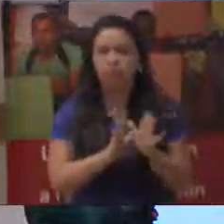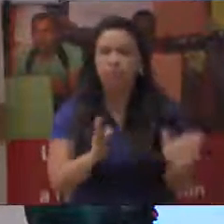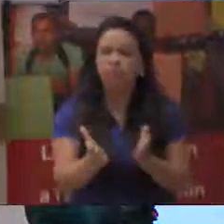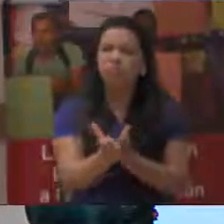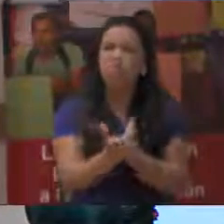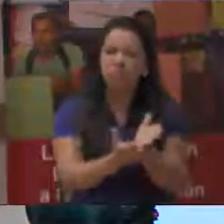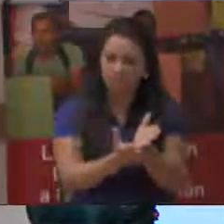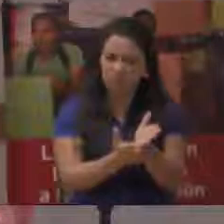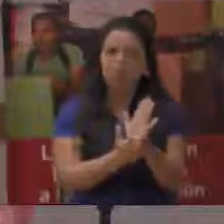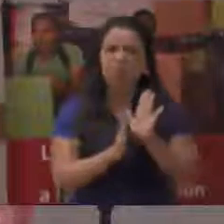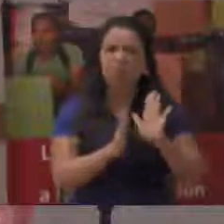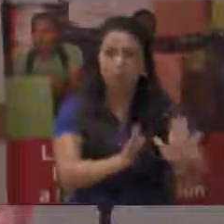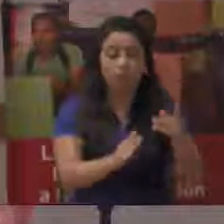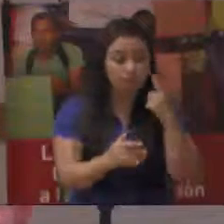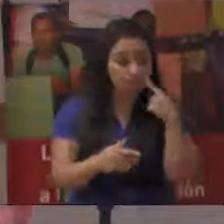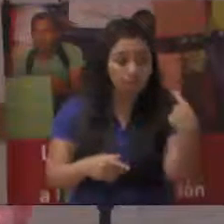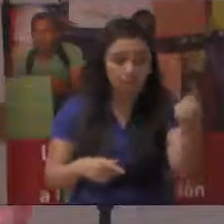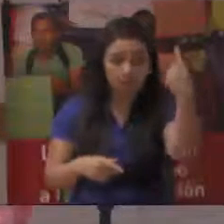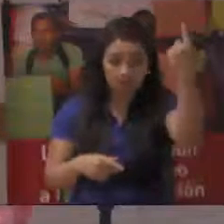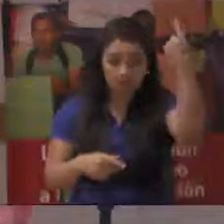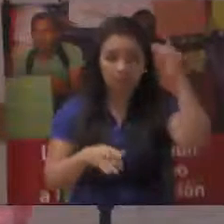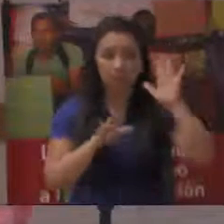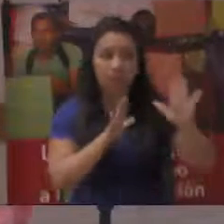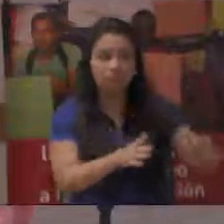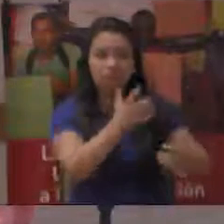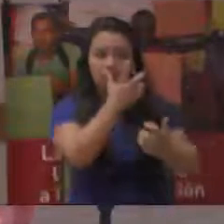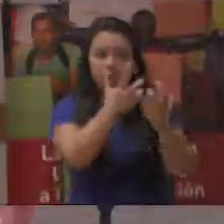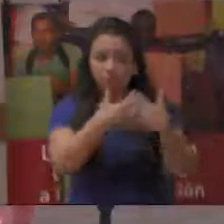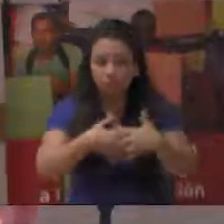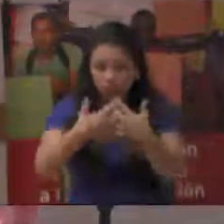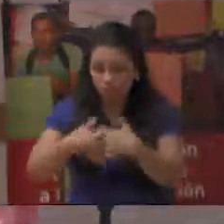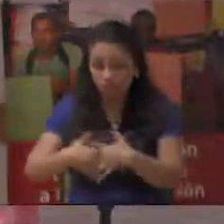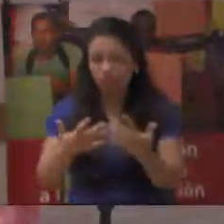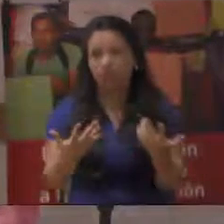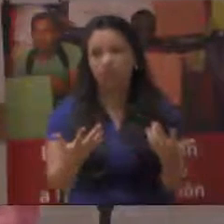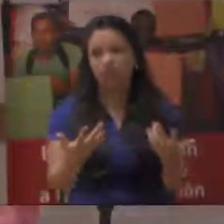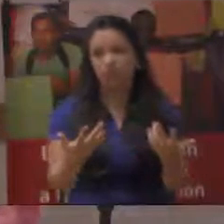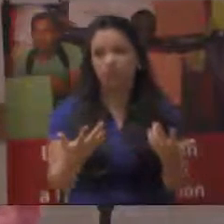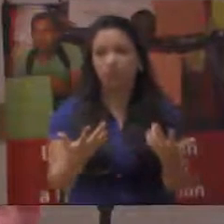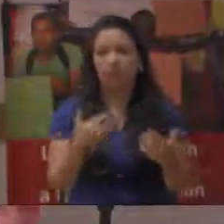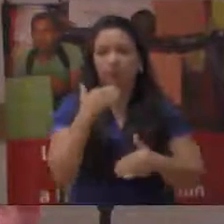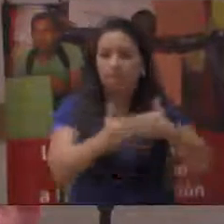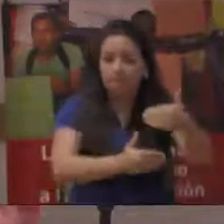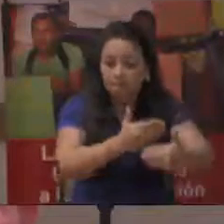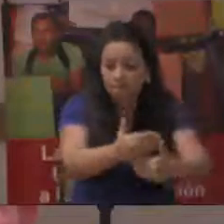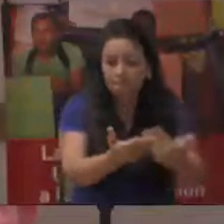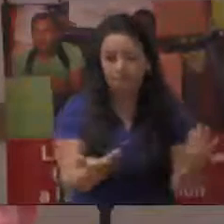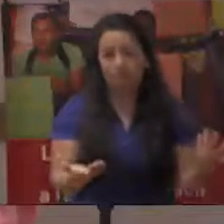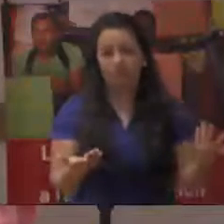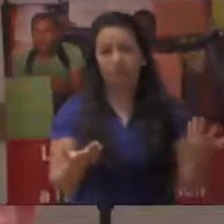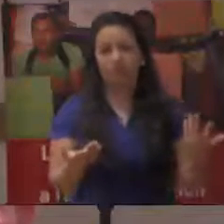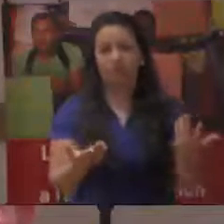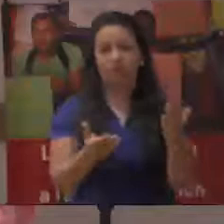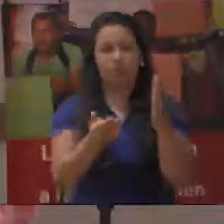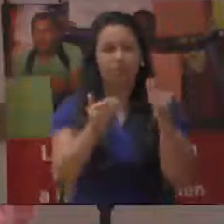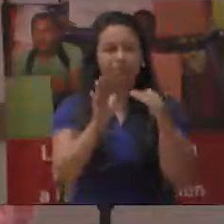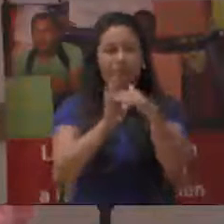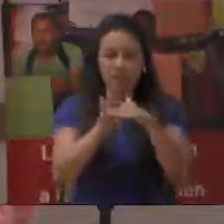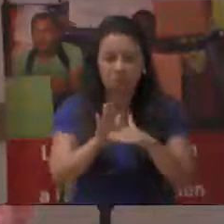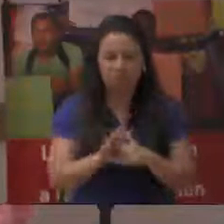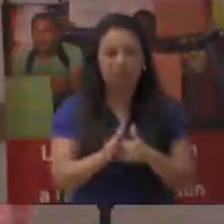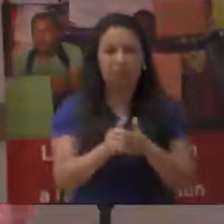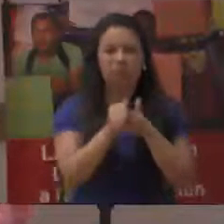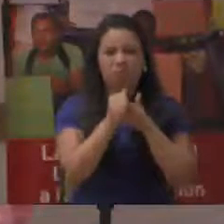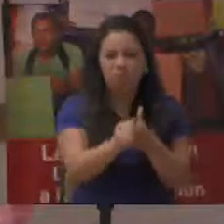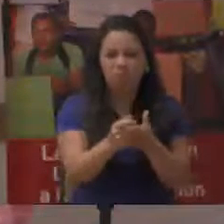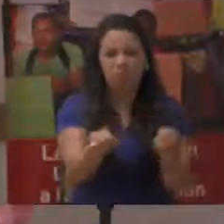mantenido porque las políticas, las funciones, los procedimientos, los manuales y los